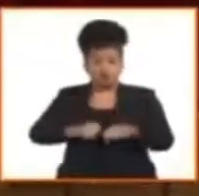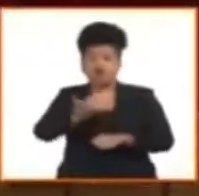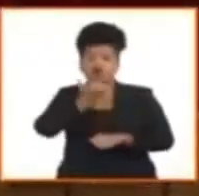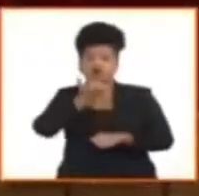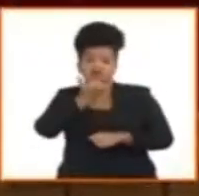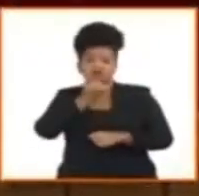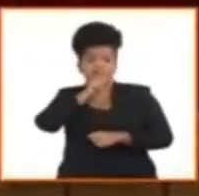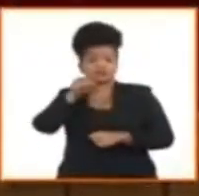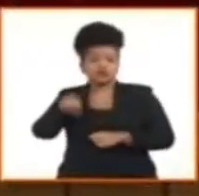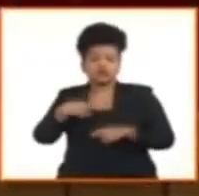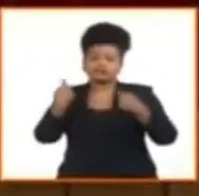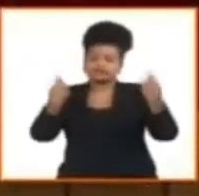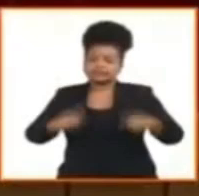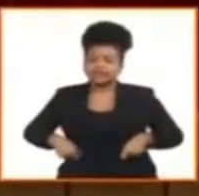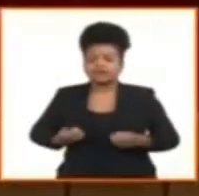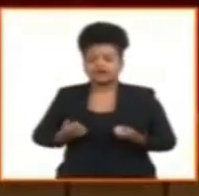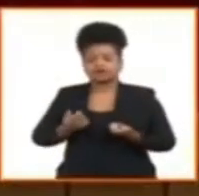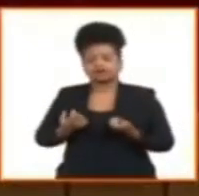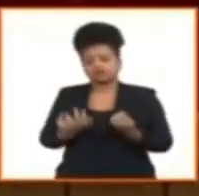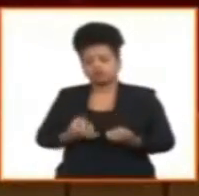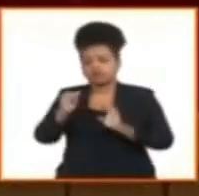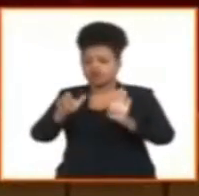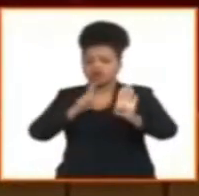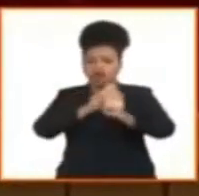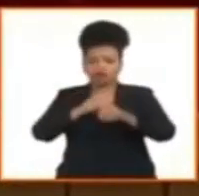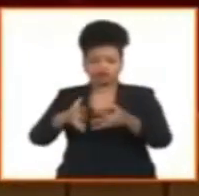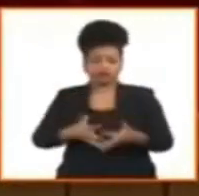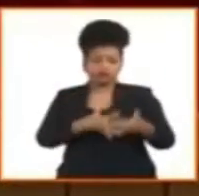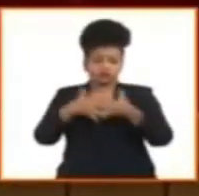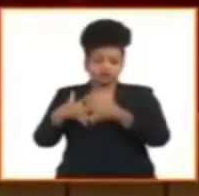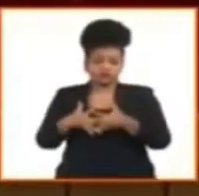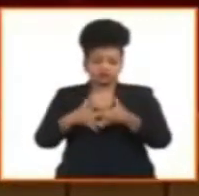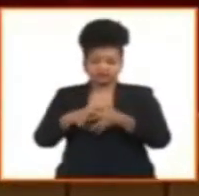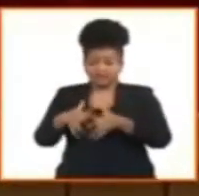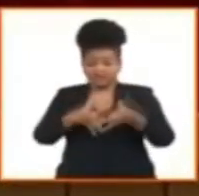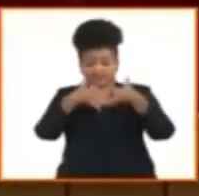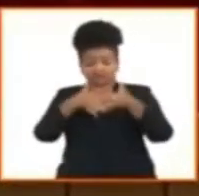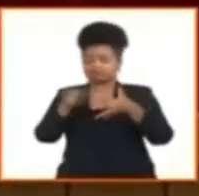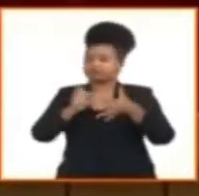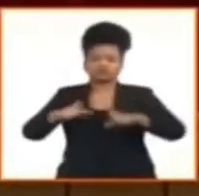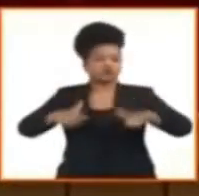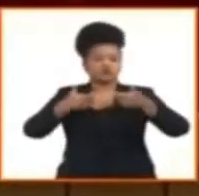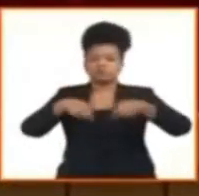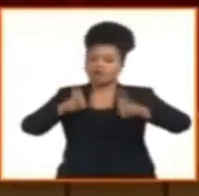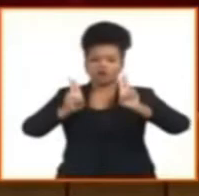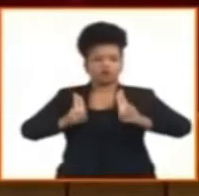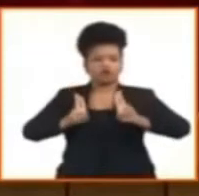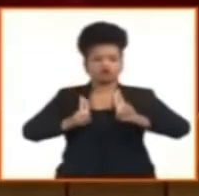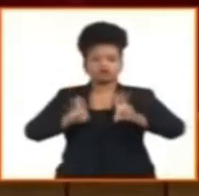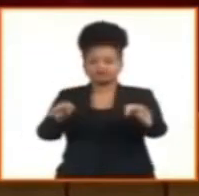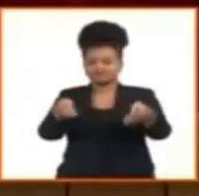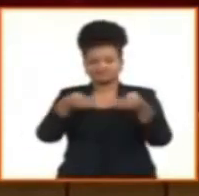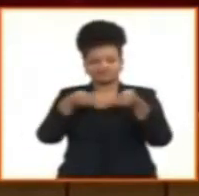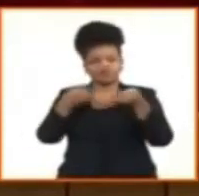irregular hacia ese país. Cada vez que Estados Unidos incumple los acuerdos migratorios, cierra las vías legales para